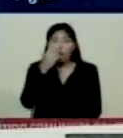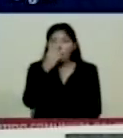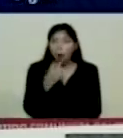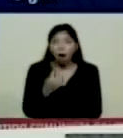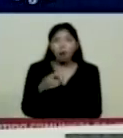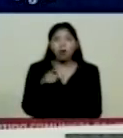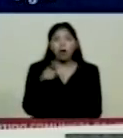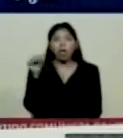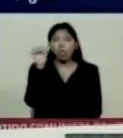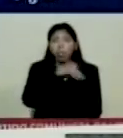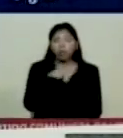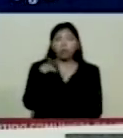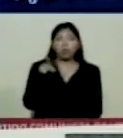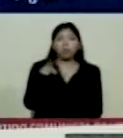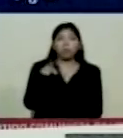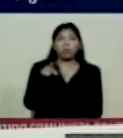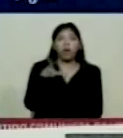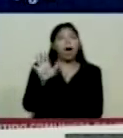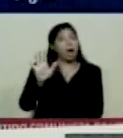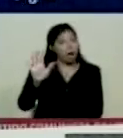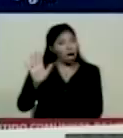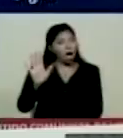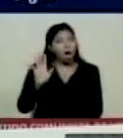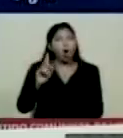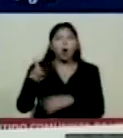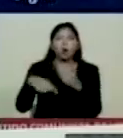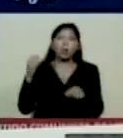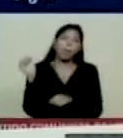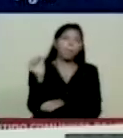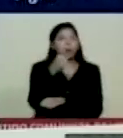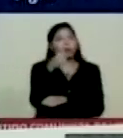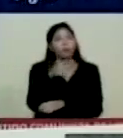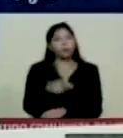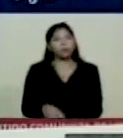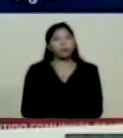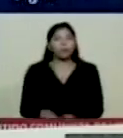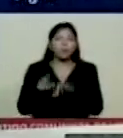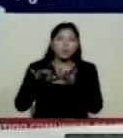decimos así. Ah, bueno, ya vas a ver lo que te voy a hacer en la máquina de votación.